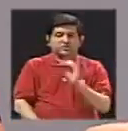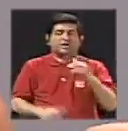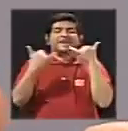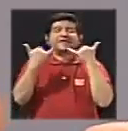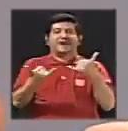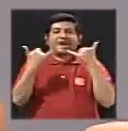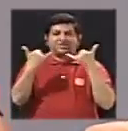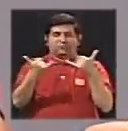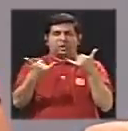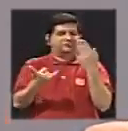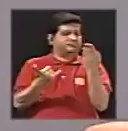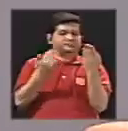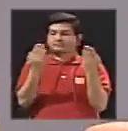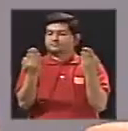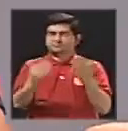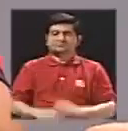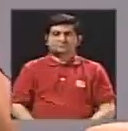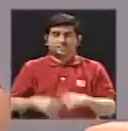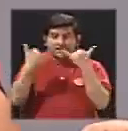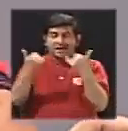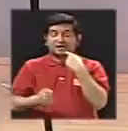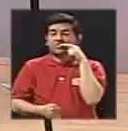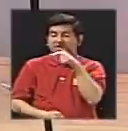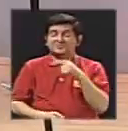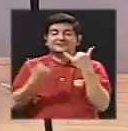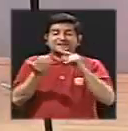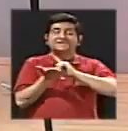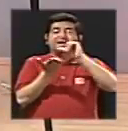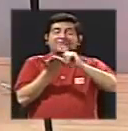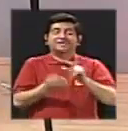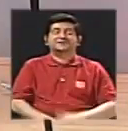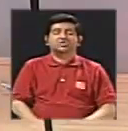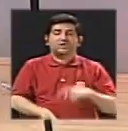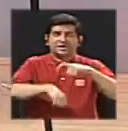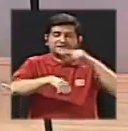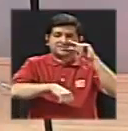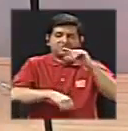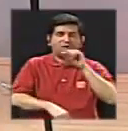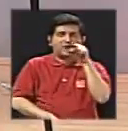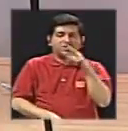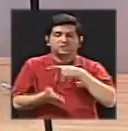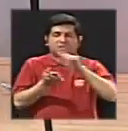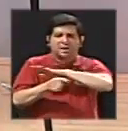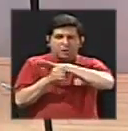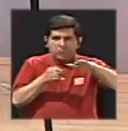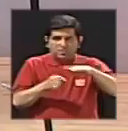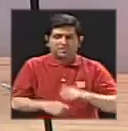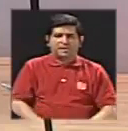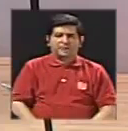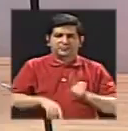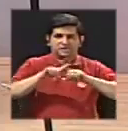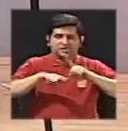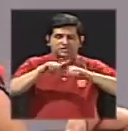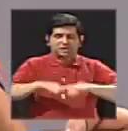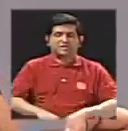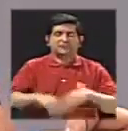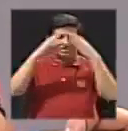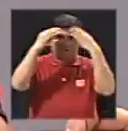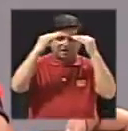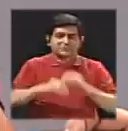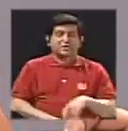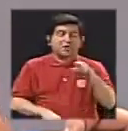actual. En el estado actual ya dice cuántas lecciones interinas y la totalidad que usted va a ganar. Entonces, según lo que nos informaron, ellos